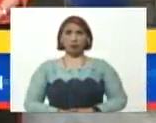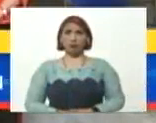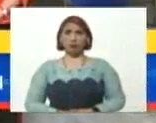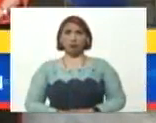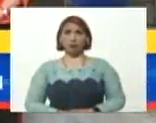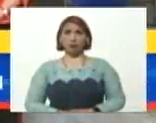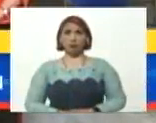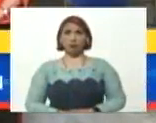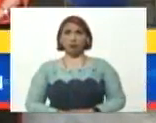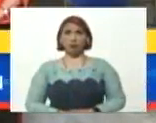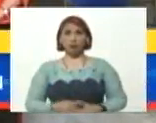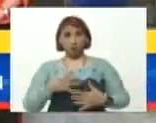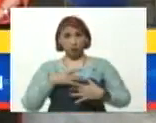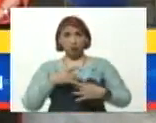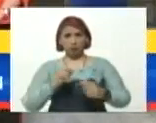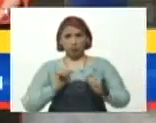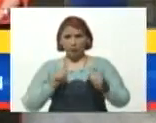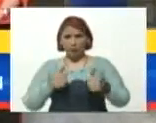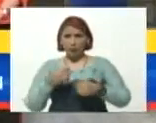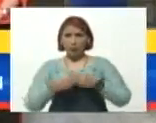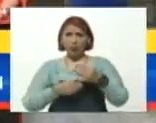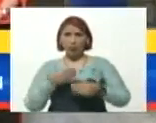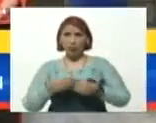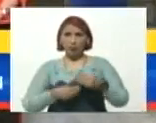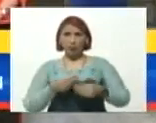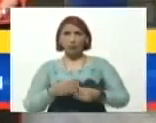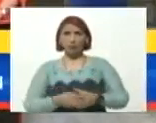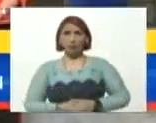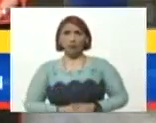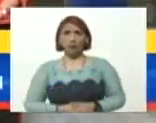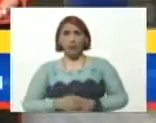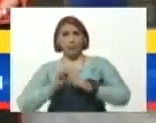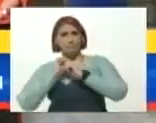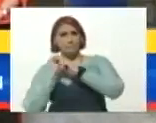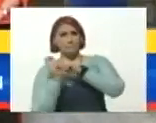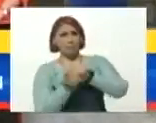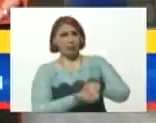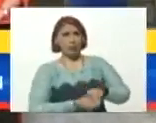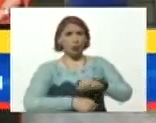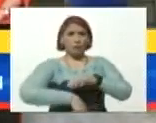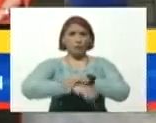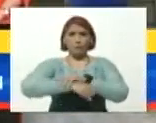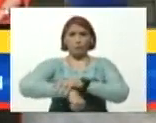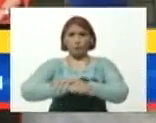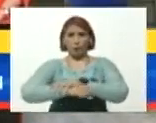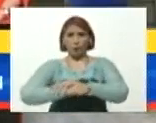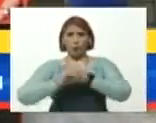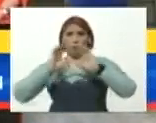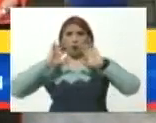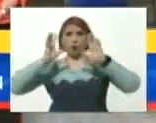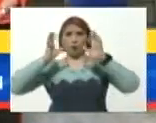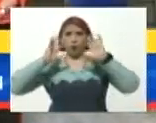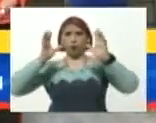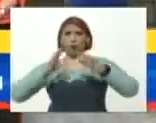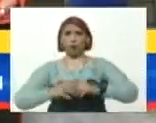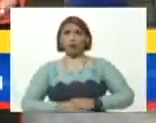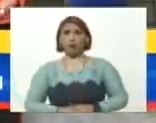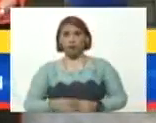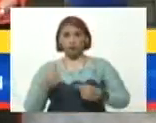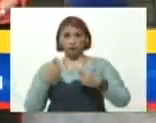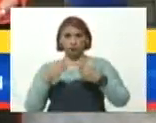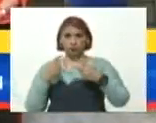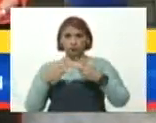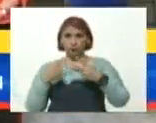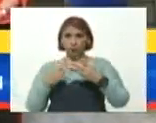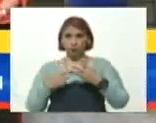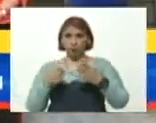Sería interesante que empiece a aplicarse en béisbol, en fútbol, en baloncesto, etcétera, etcétera.